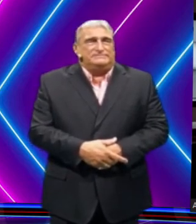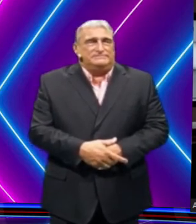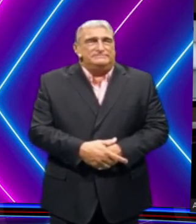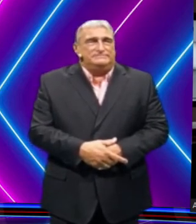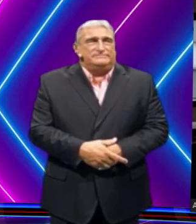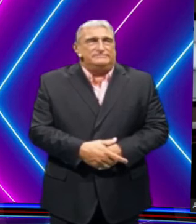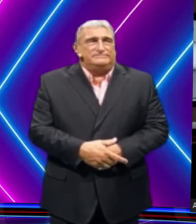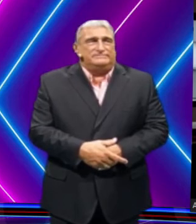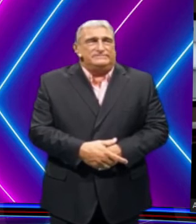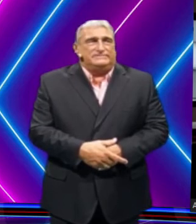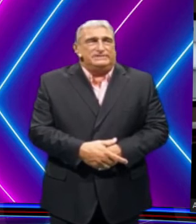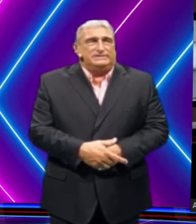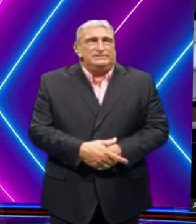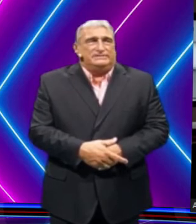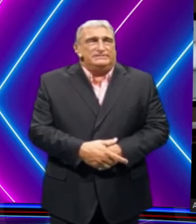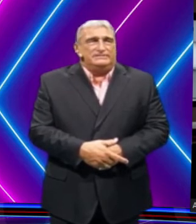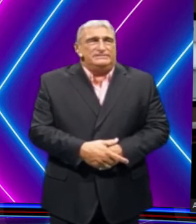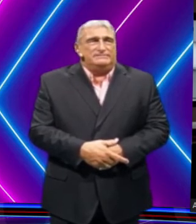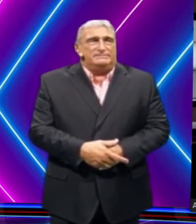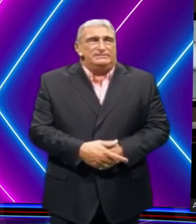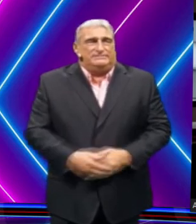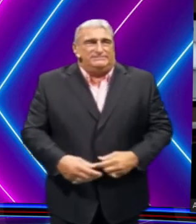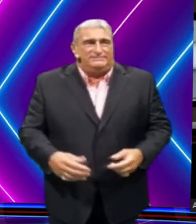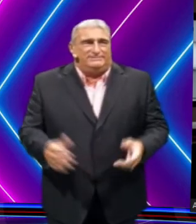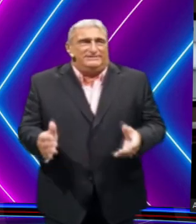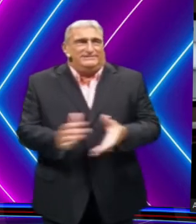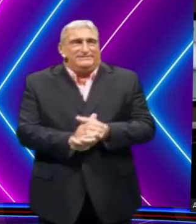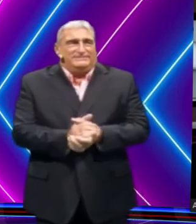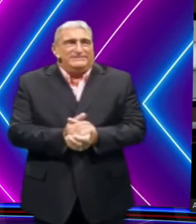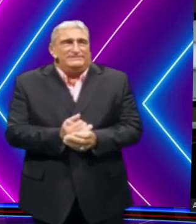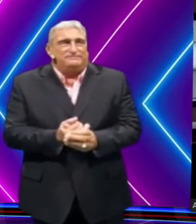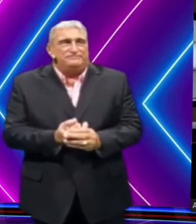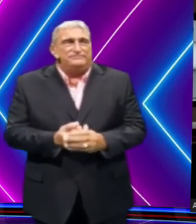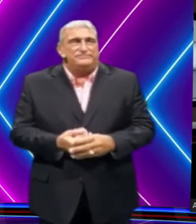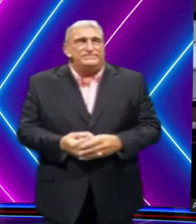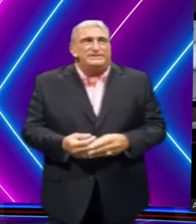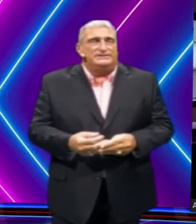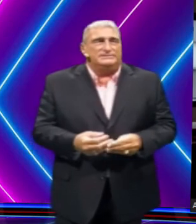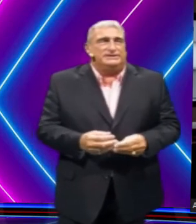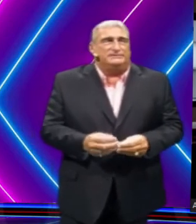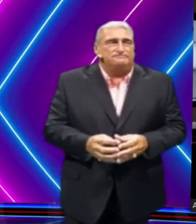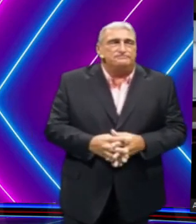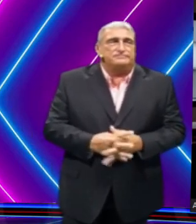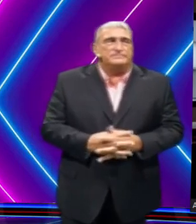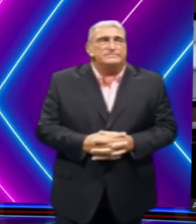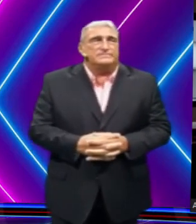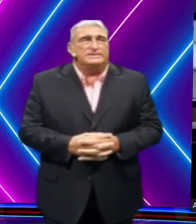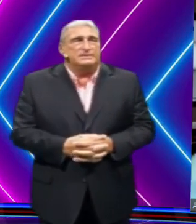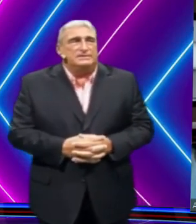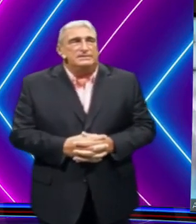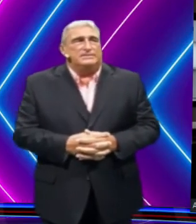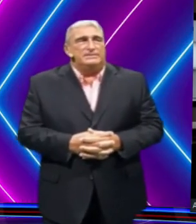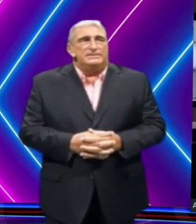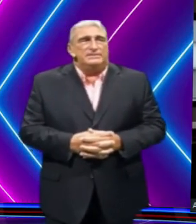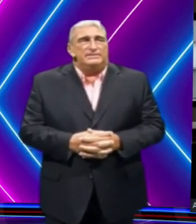que ahí nadie te toca. De todas maneras, bueno, cerramos, Pedro. Compran.